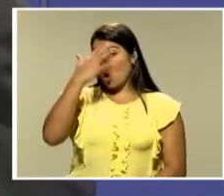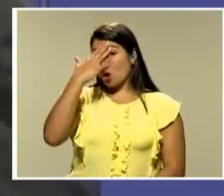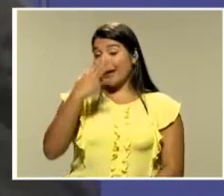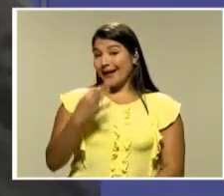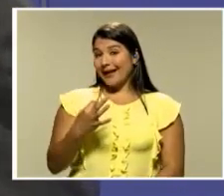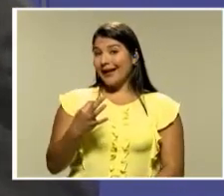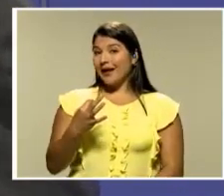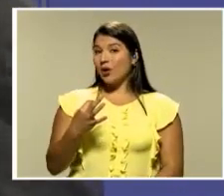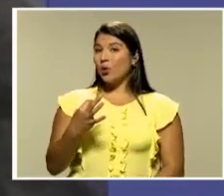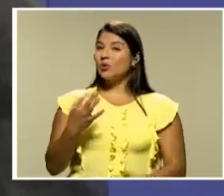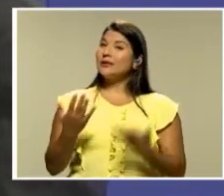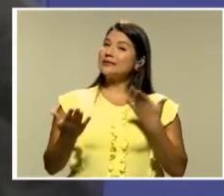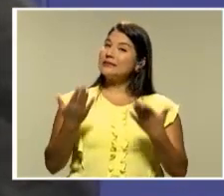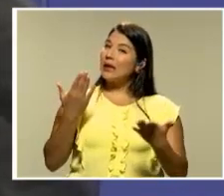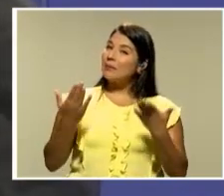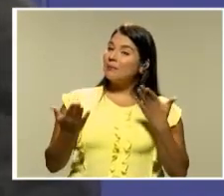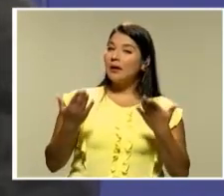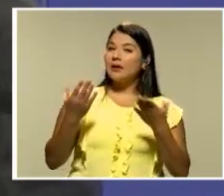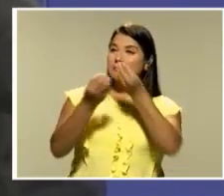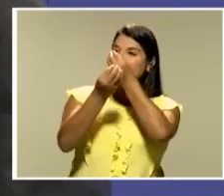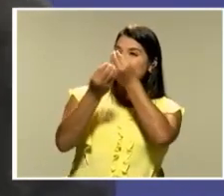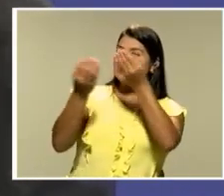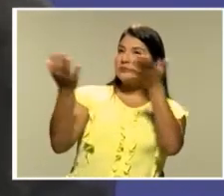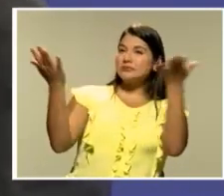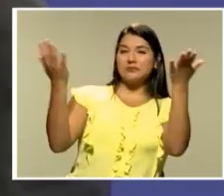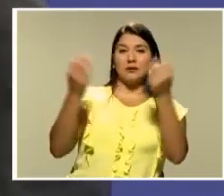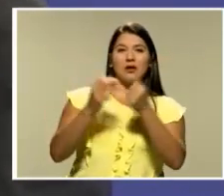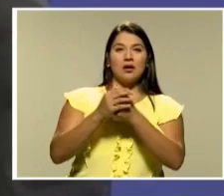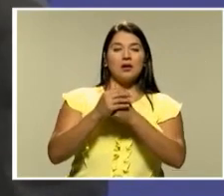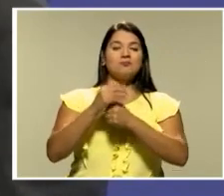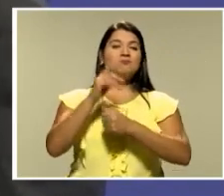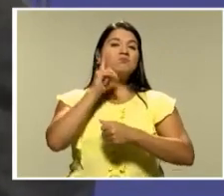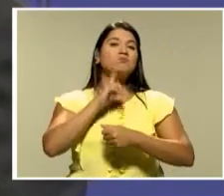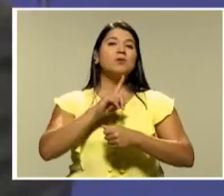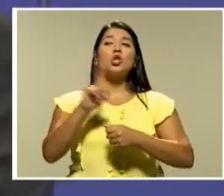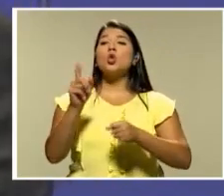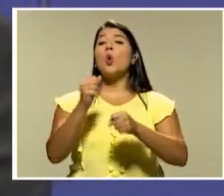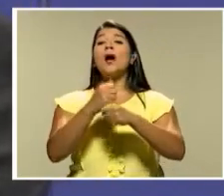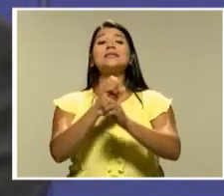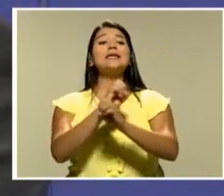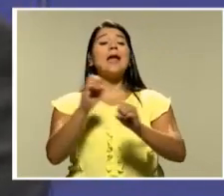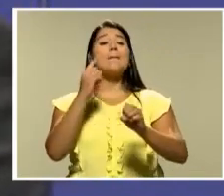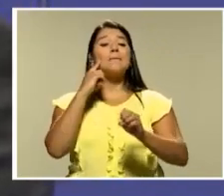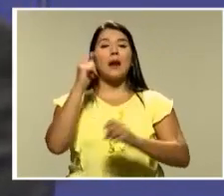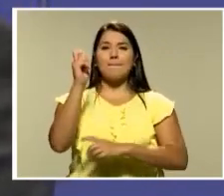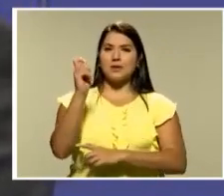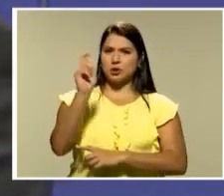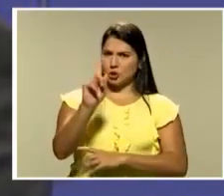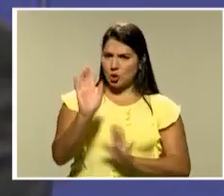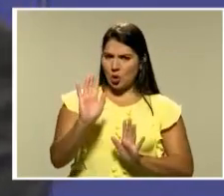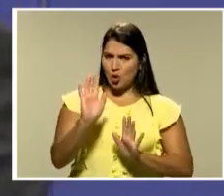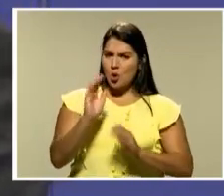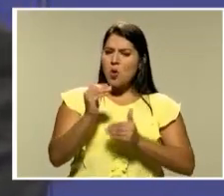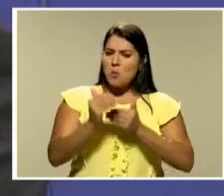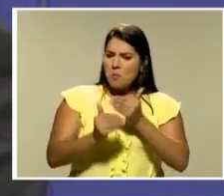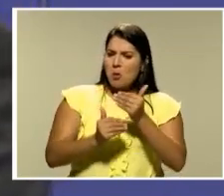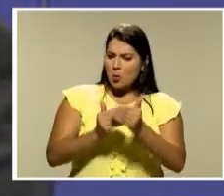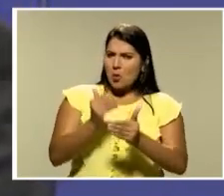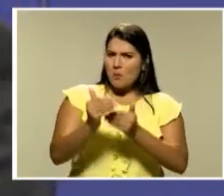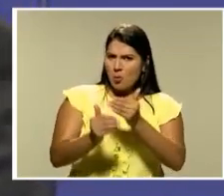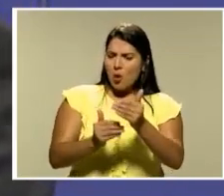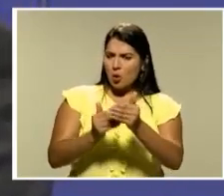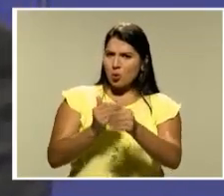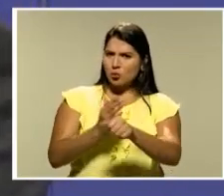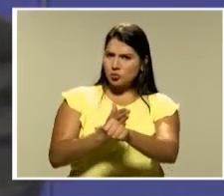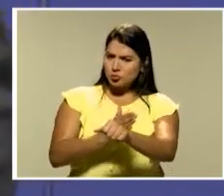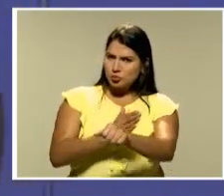habido un discurso de que no se hace nada por las pensiones, pero poco a poco las pensiones se han ido haciendo muchísimo